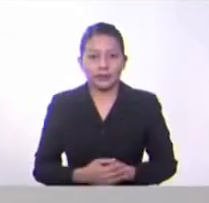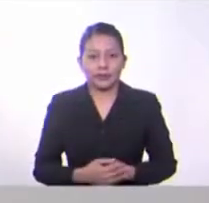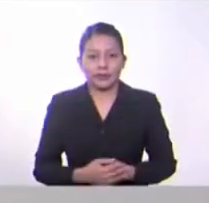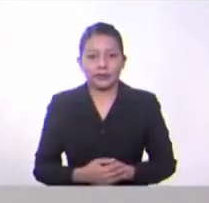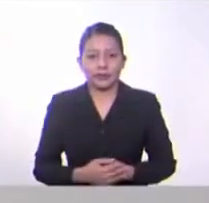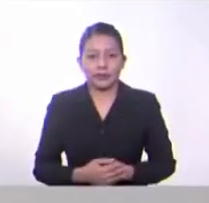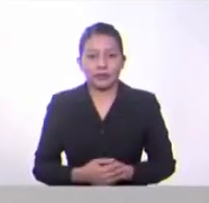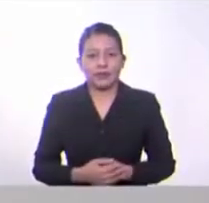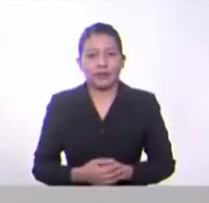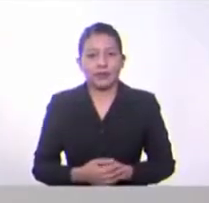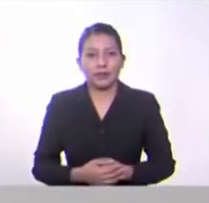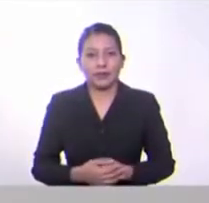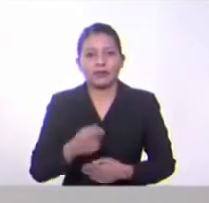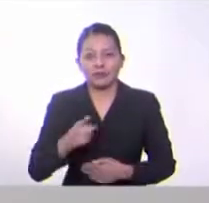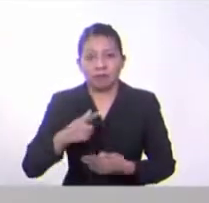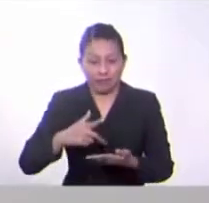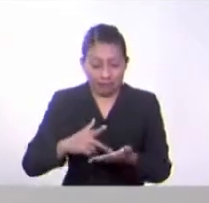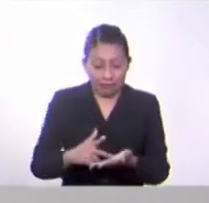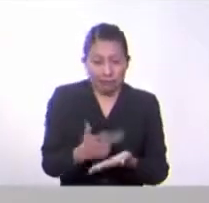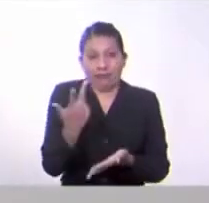si triplicamos